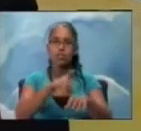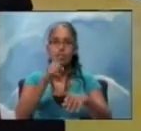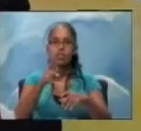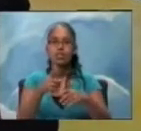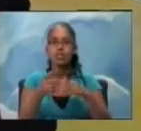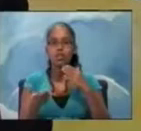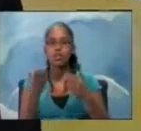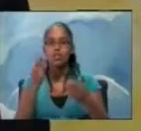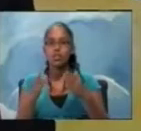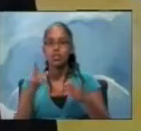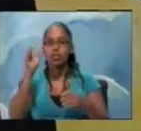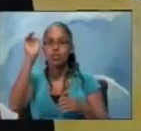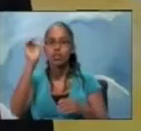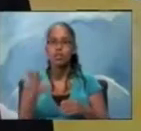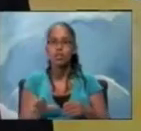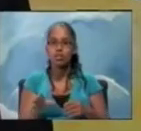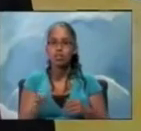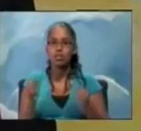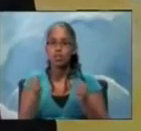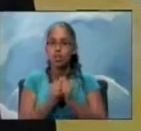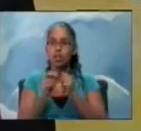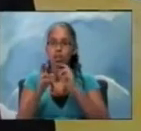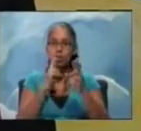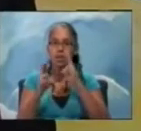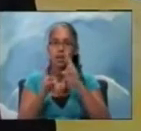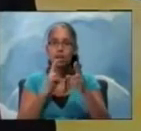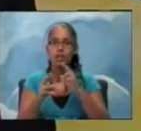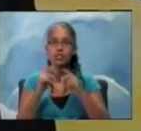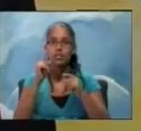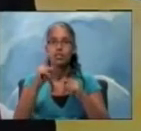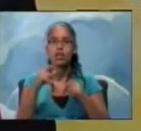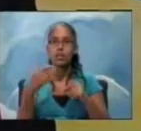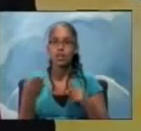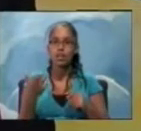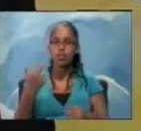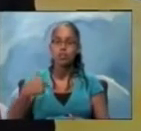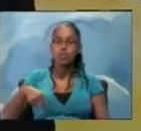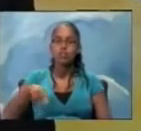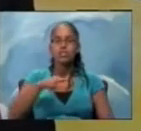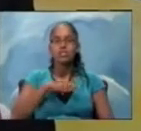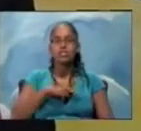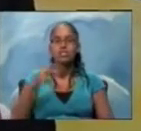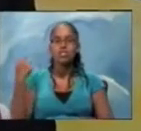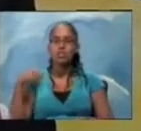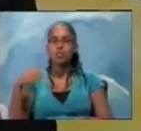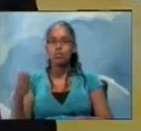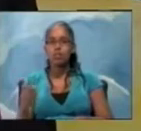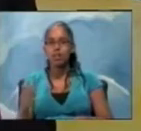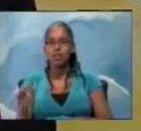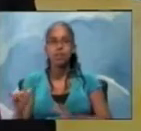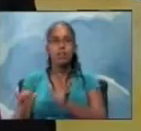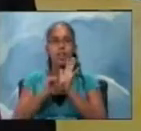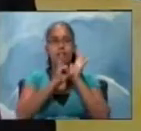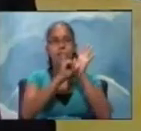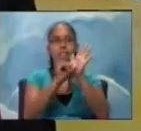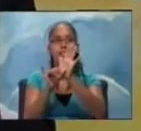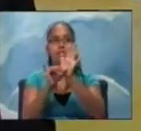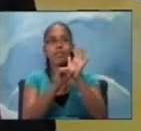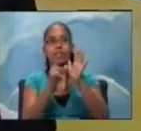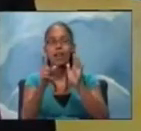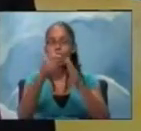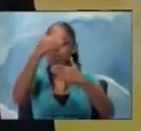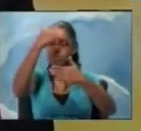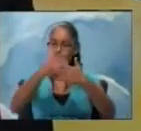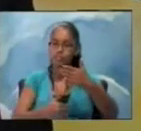sugerencia del doctor Puerta con relación a que nosotros tenemos que identificar el título